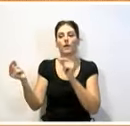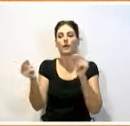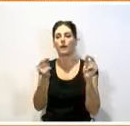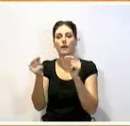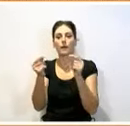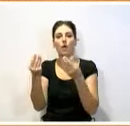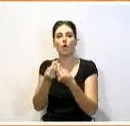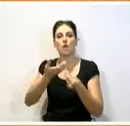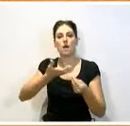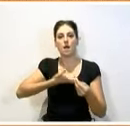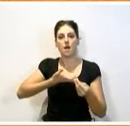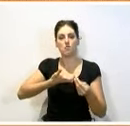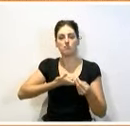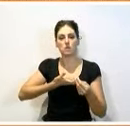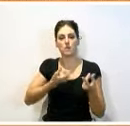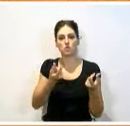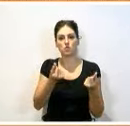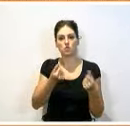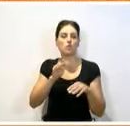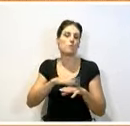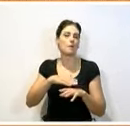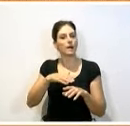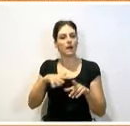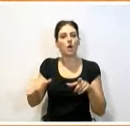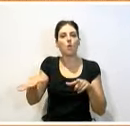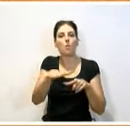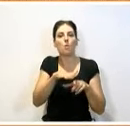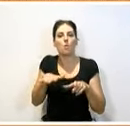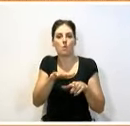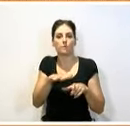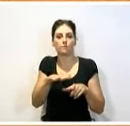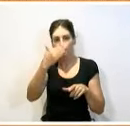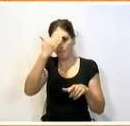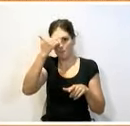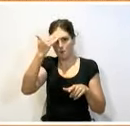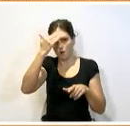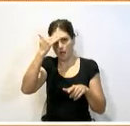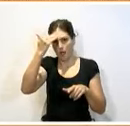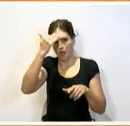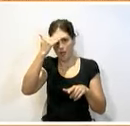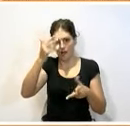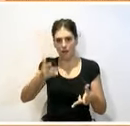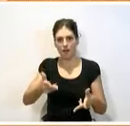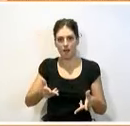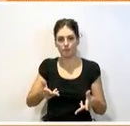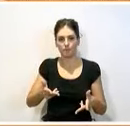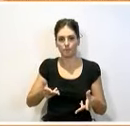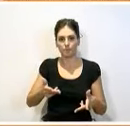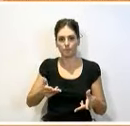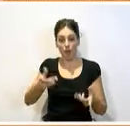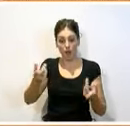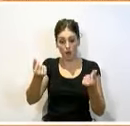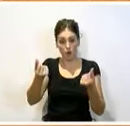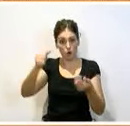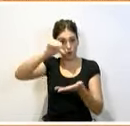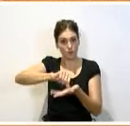el Ayuntamiento de Logroño para ubicar un lugar de memoria en